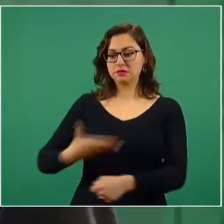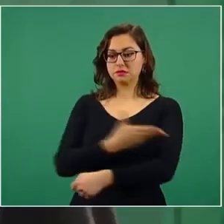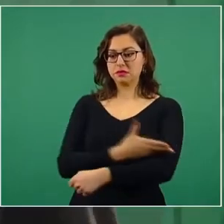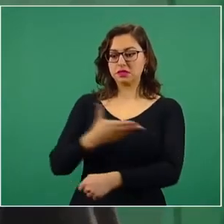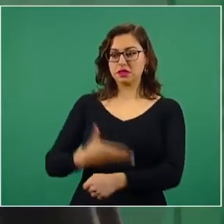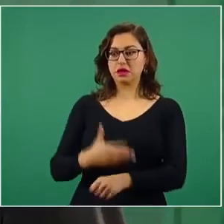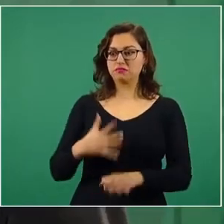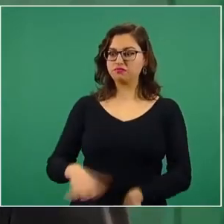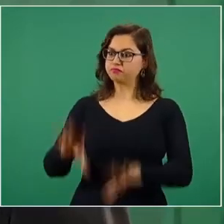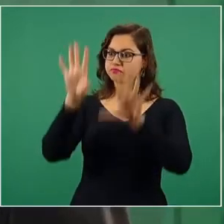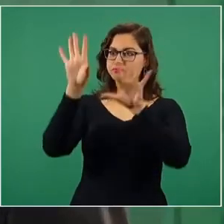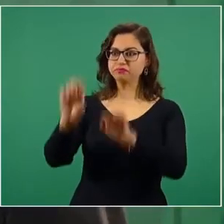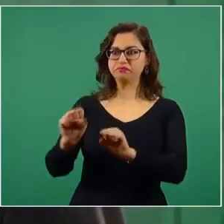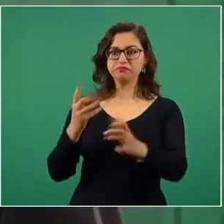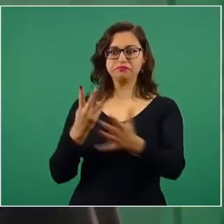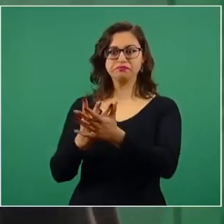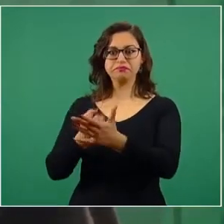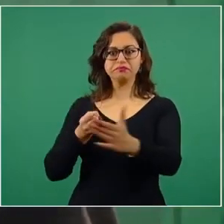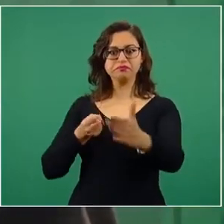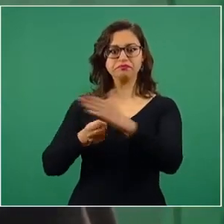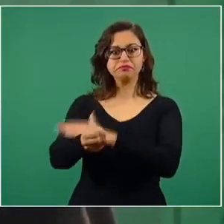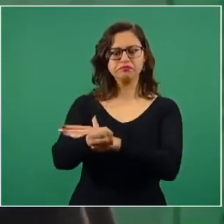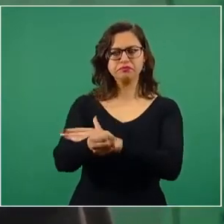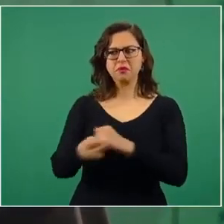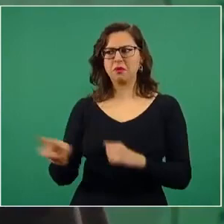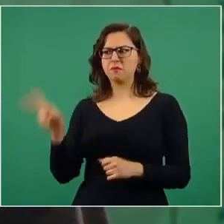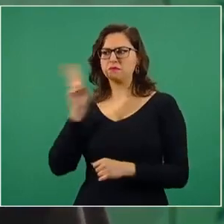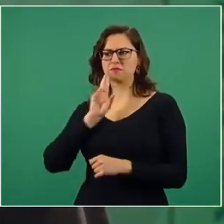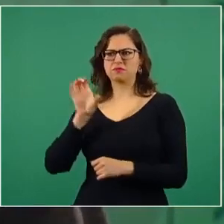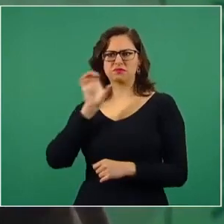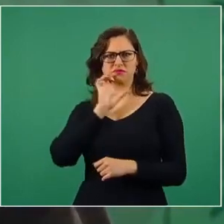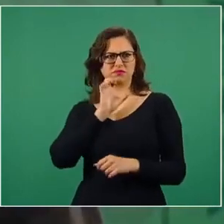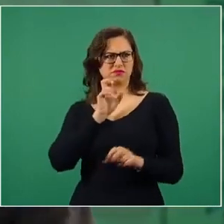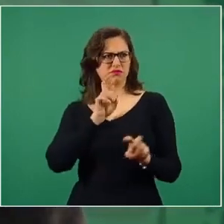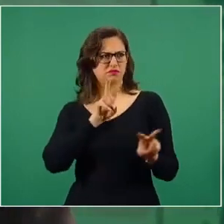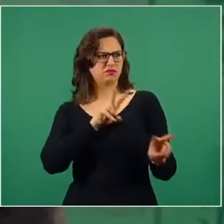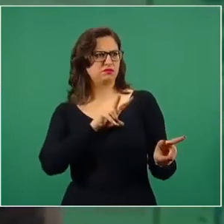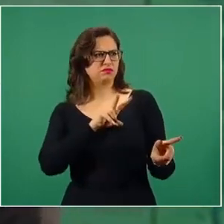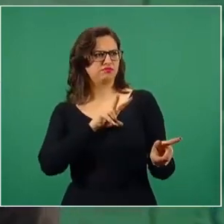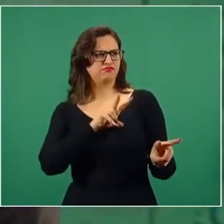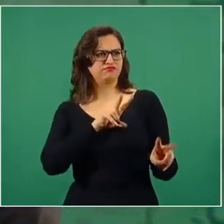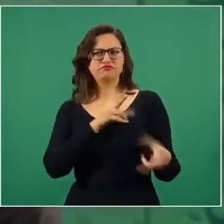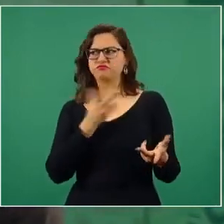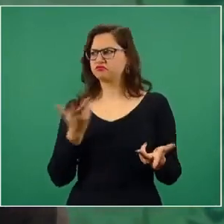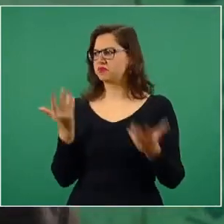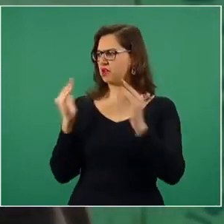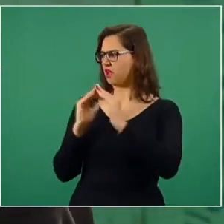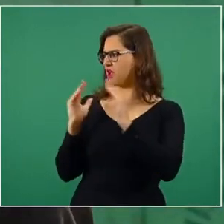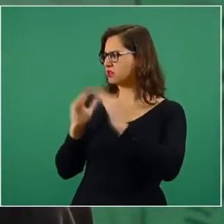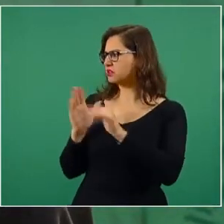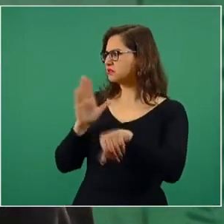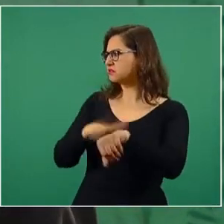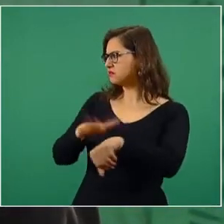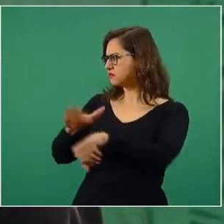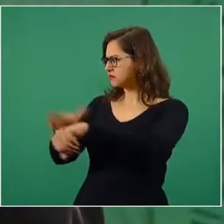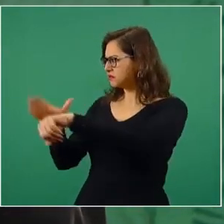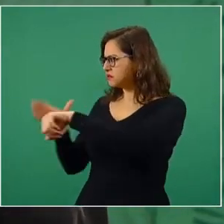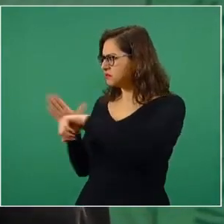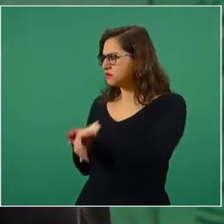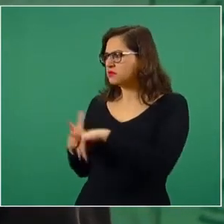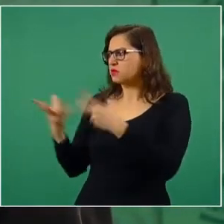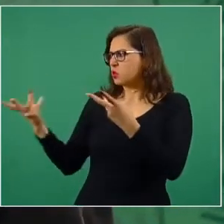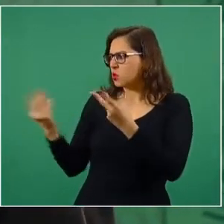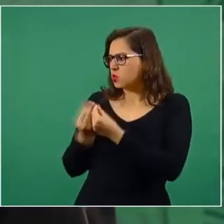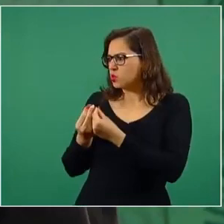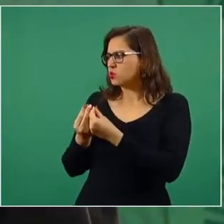esa misma noche, don Venustiano se reúne en su casa con colaboradores y envía al día